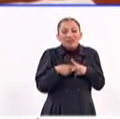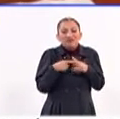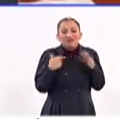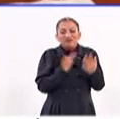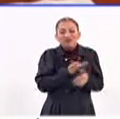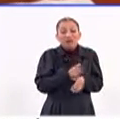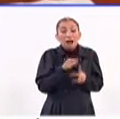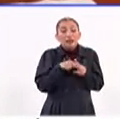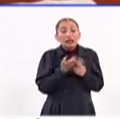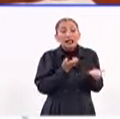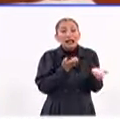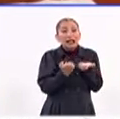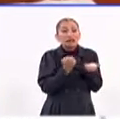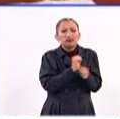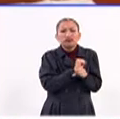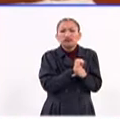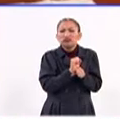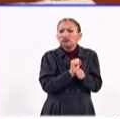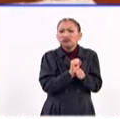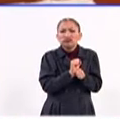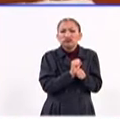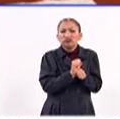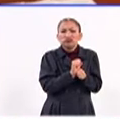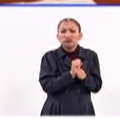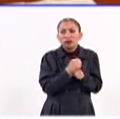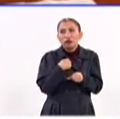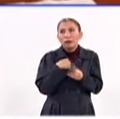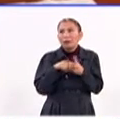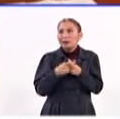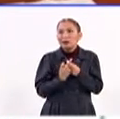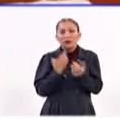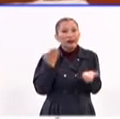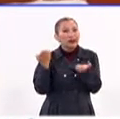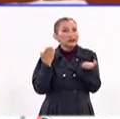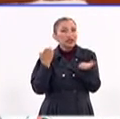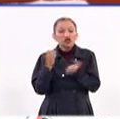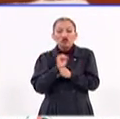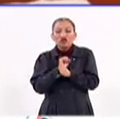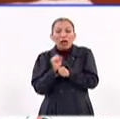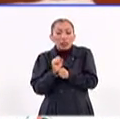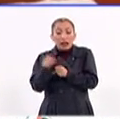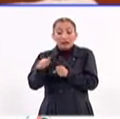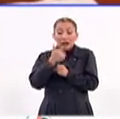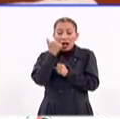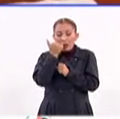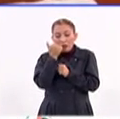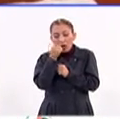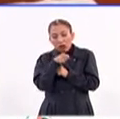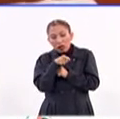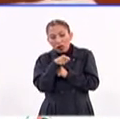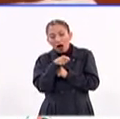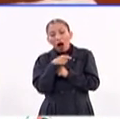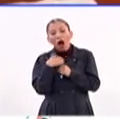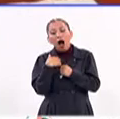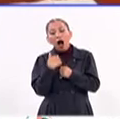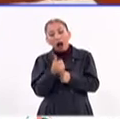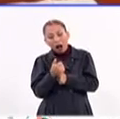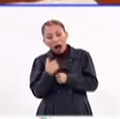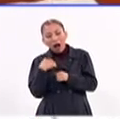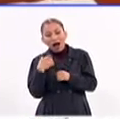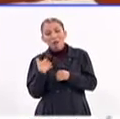puede empezar con ejercicios sencillos. Si yo empiezo con un ejercicio sencillo y el alumno va adquiriendo